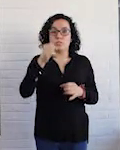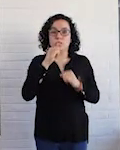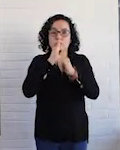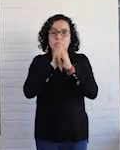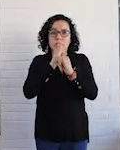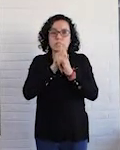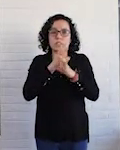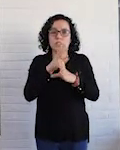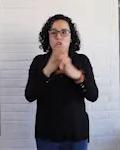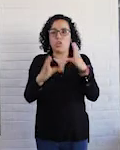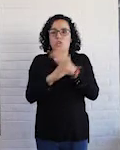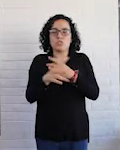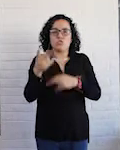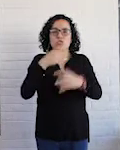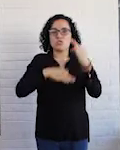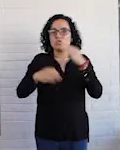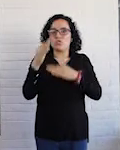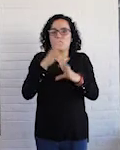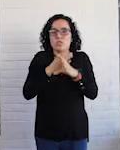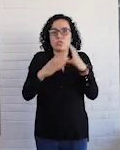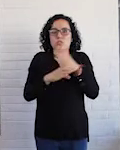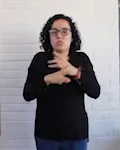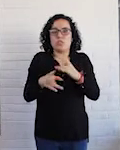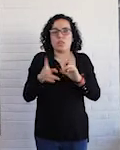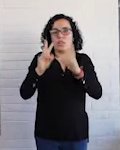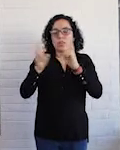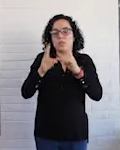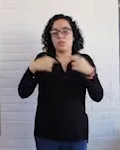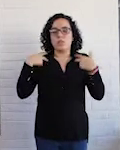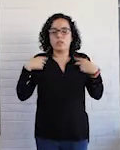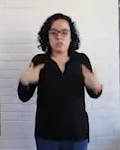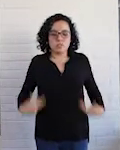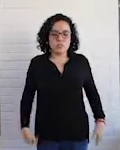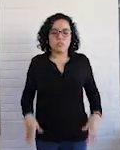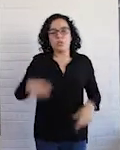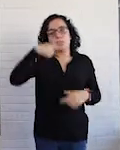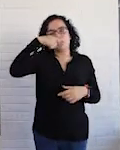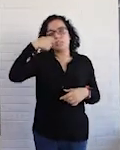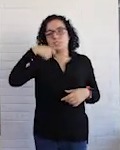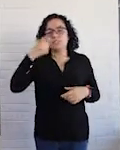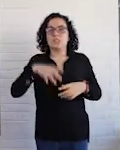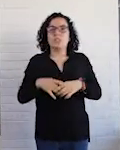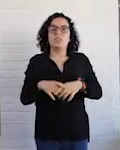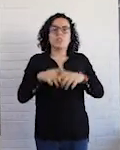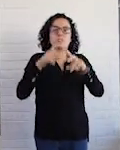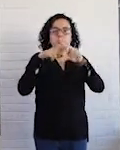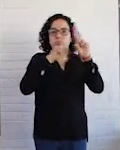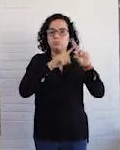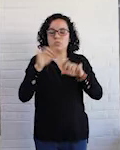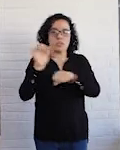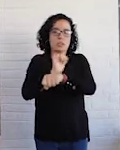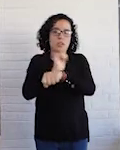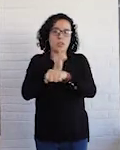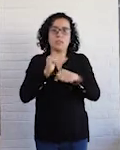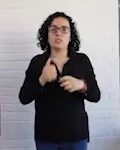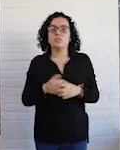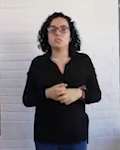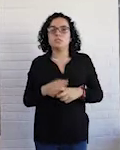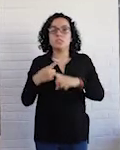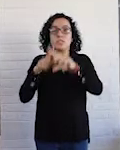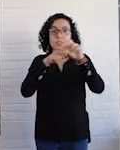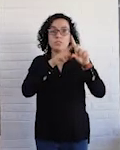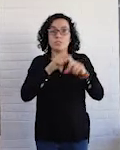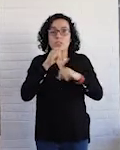de las cosas. Todo nos va a hablar, todo va a estar conectado, la ropa, el cepillo de dientes, el refrigerador, el coche, todo va a estar